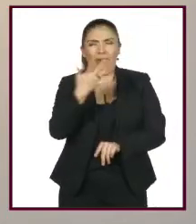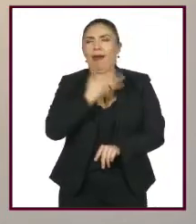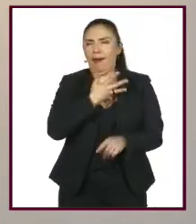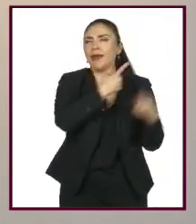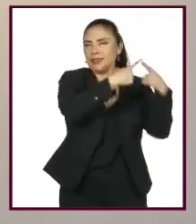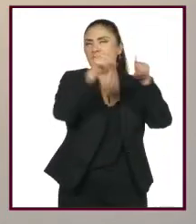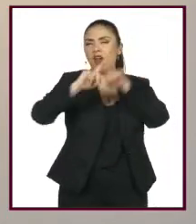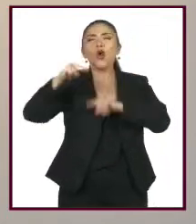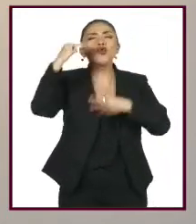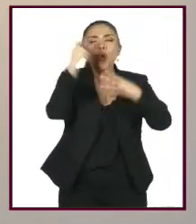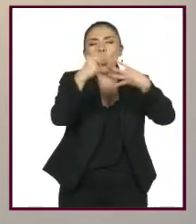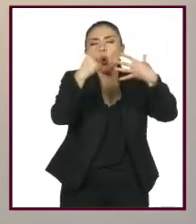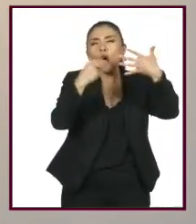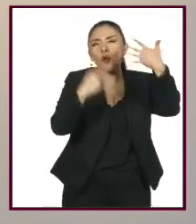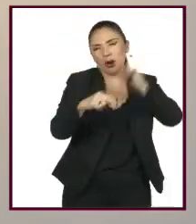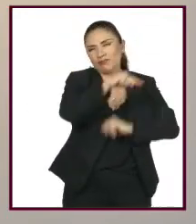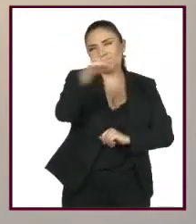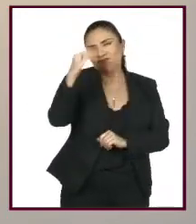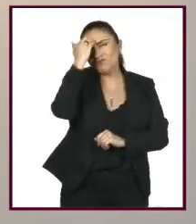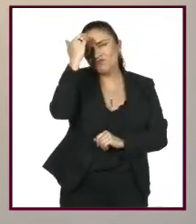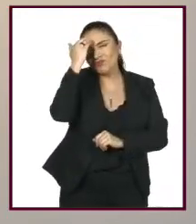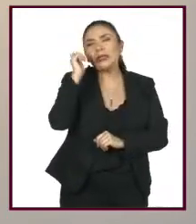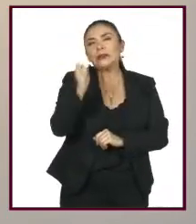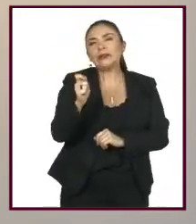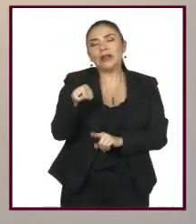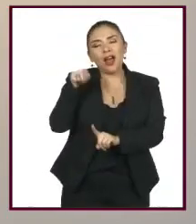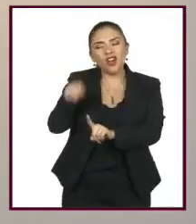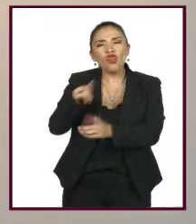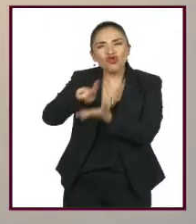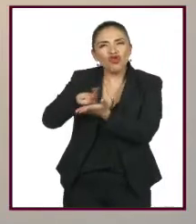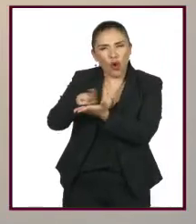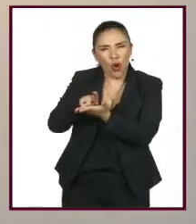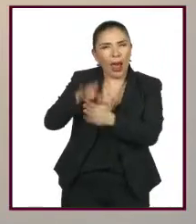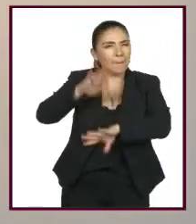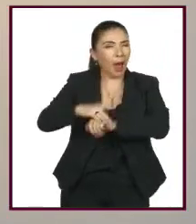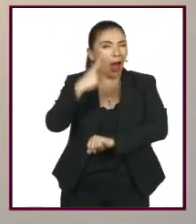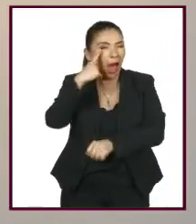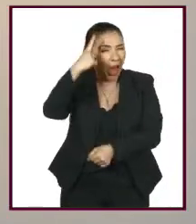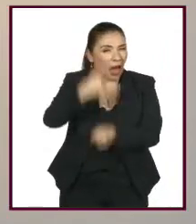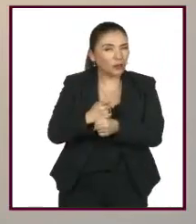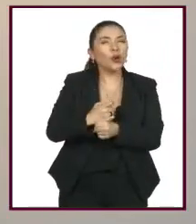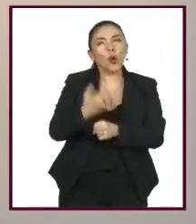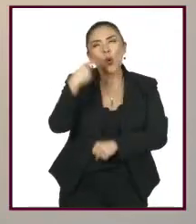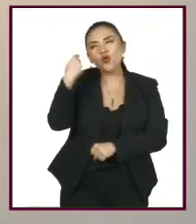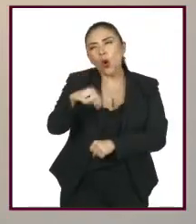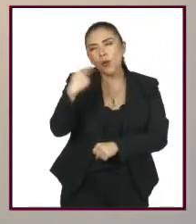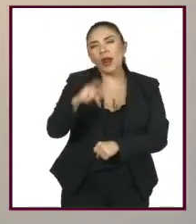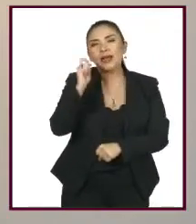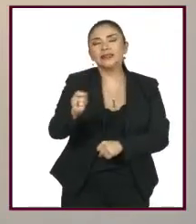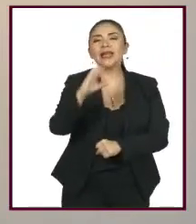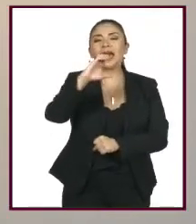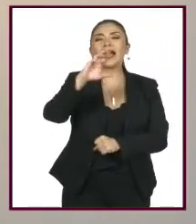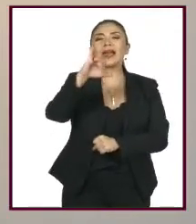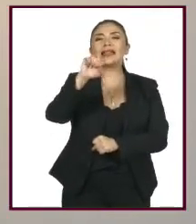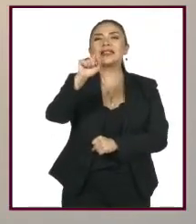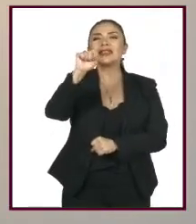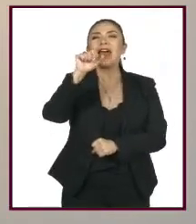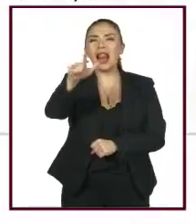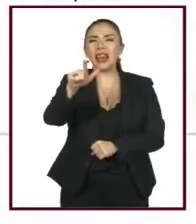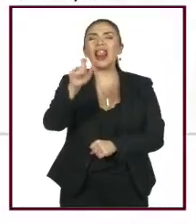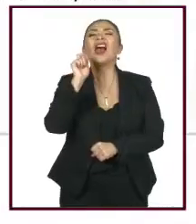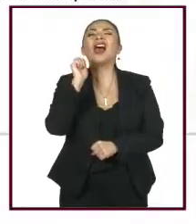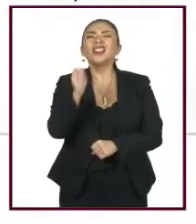nombres que conocemos respecto a la metanfetamina. El más conocido o el más popular es el cristal, ¿no? Que